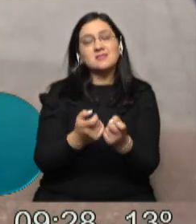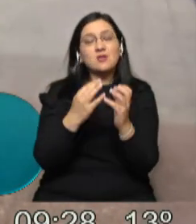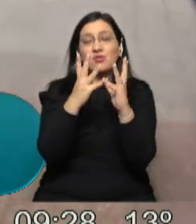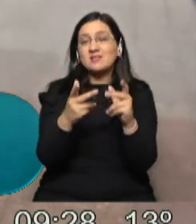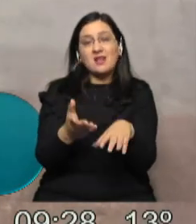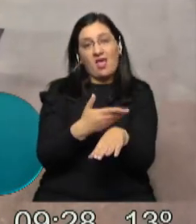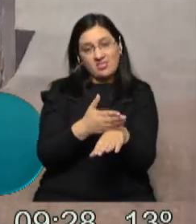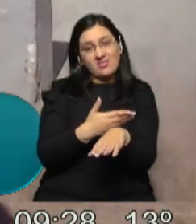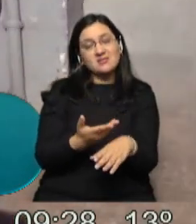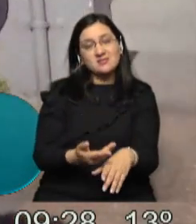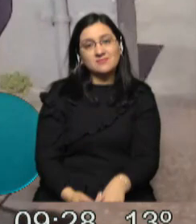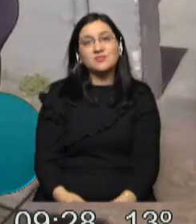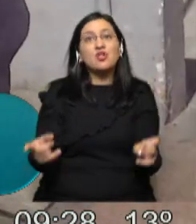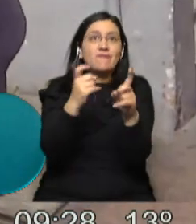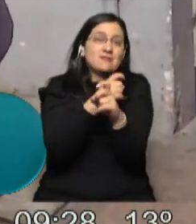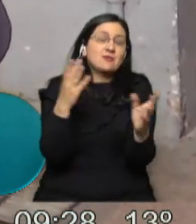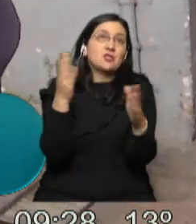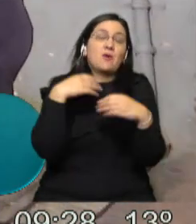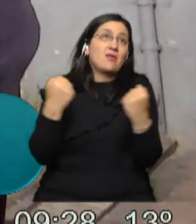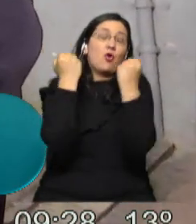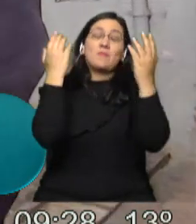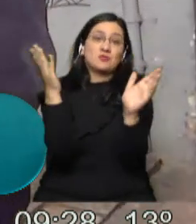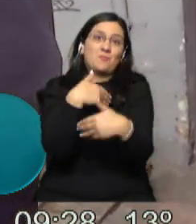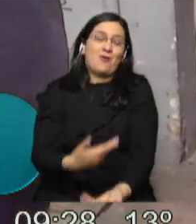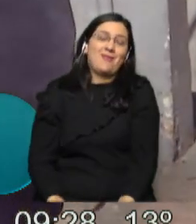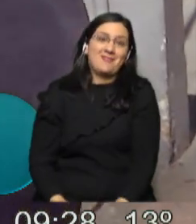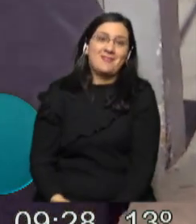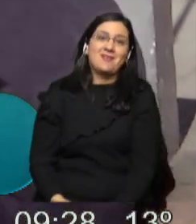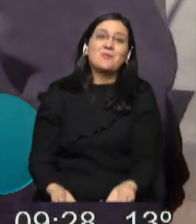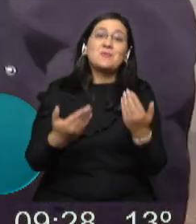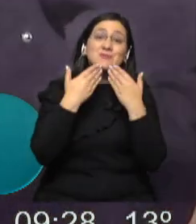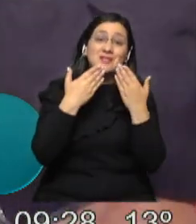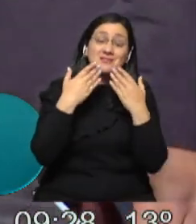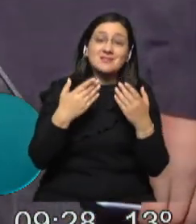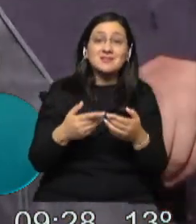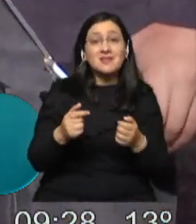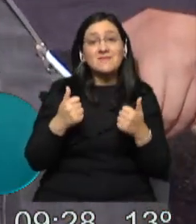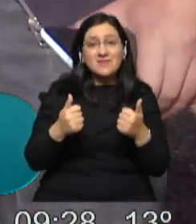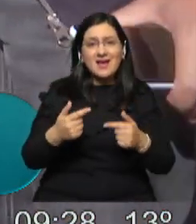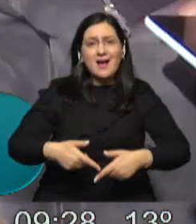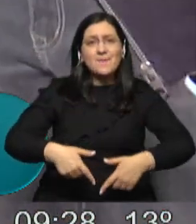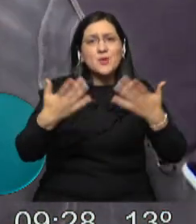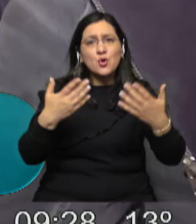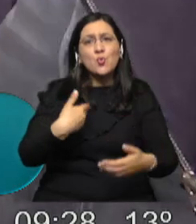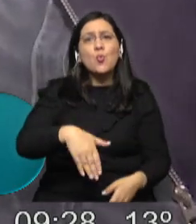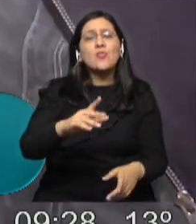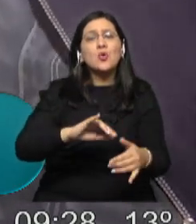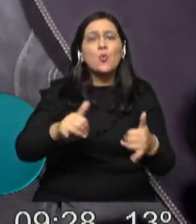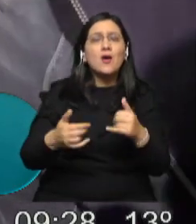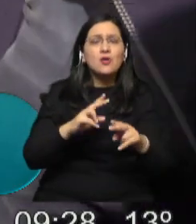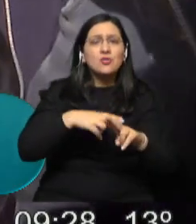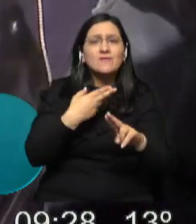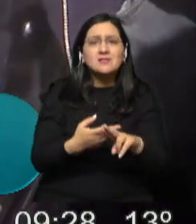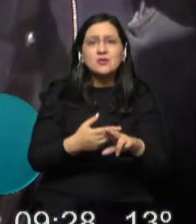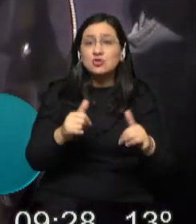cosas. Claro, es difícil llevarla, ¿no? Más vale, obvio. Bueno, vecino, gracias. Bueno, campeón, vamos arriba. ¿Cuándo juegan de nuevo? ¿O